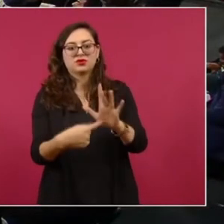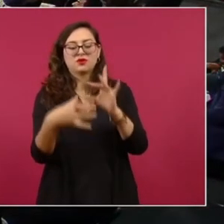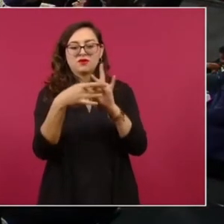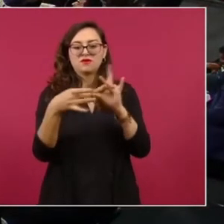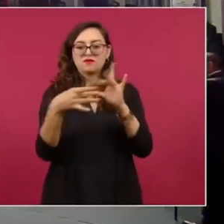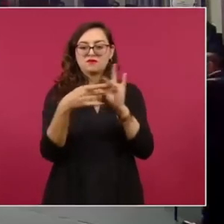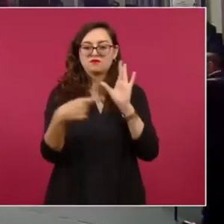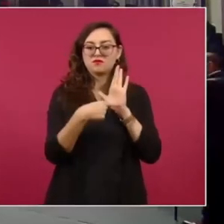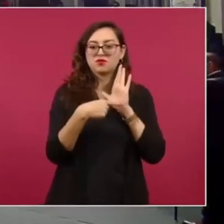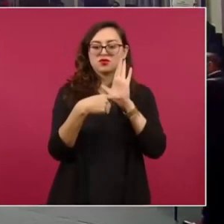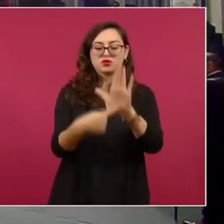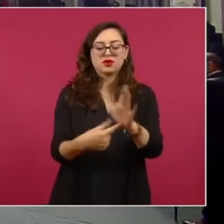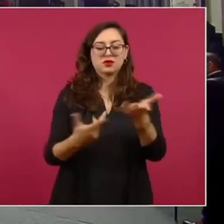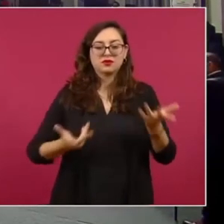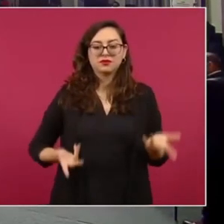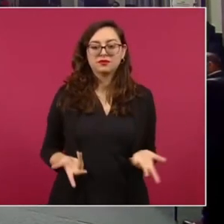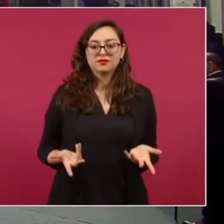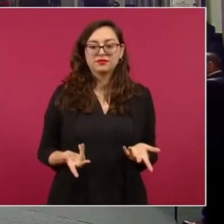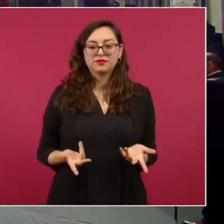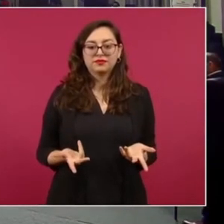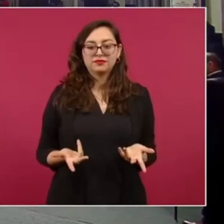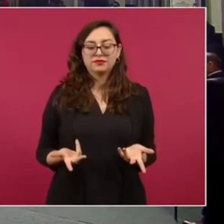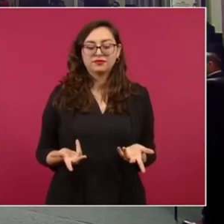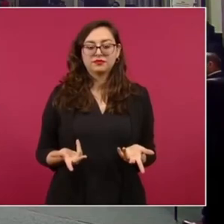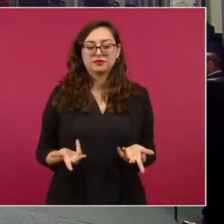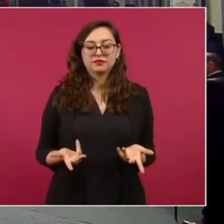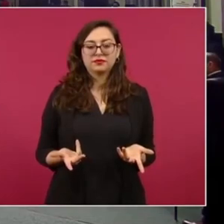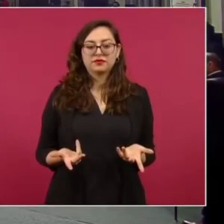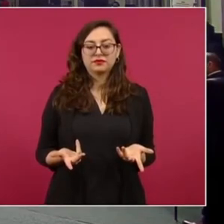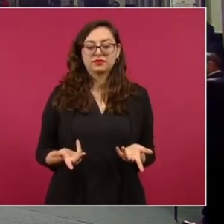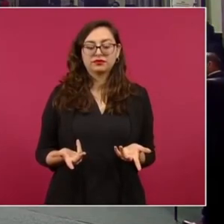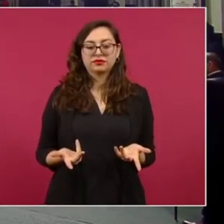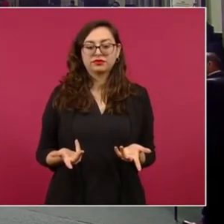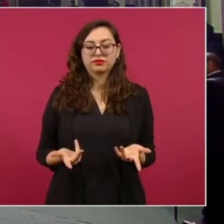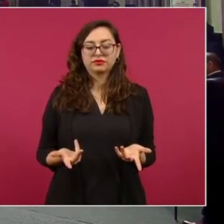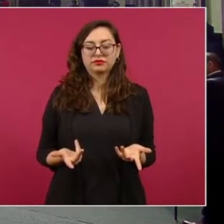tomas clandestinas que